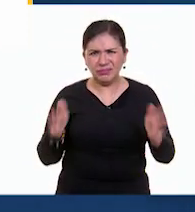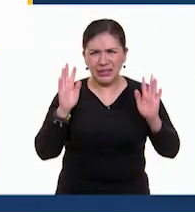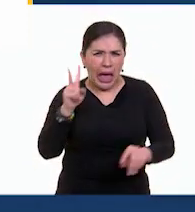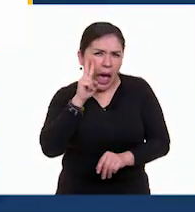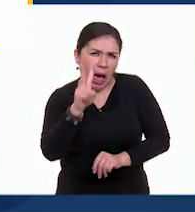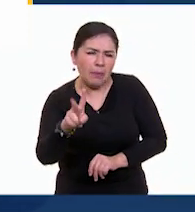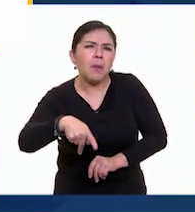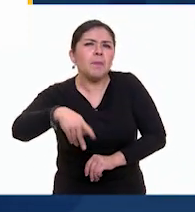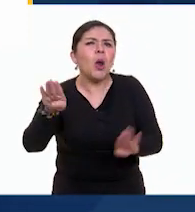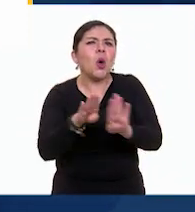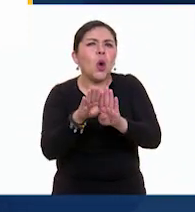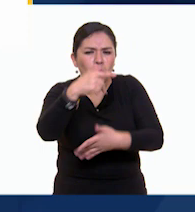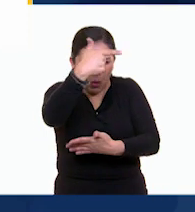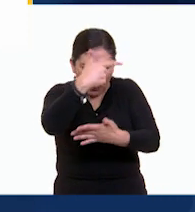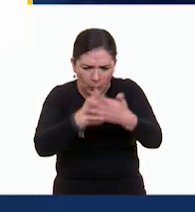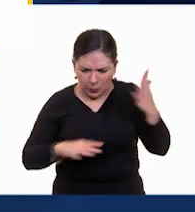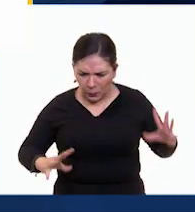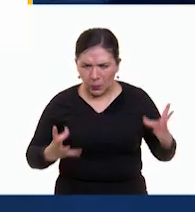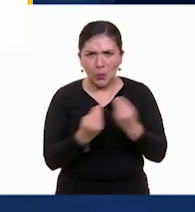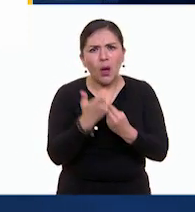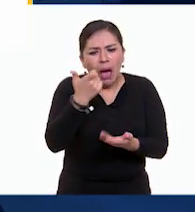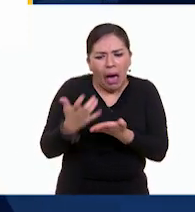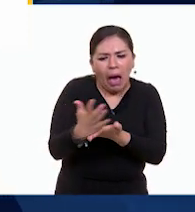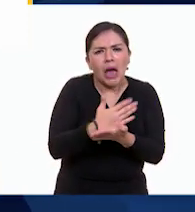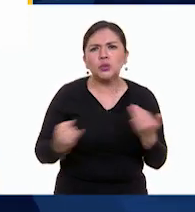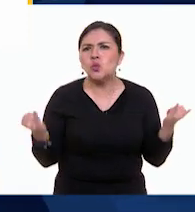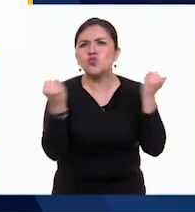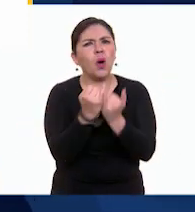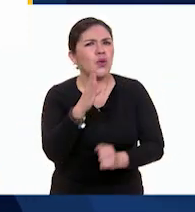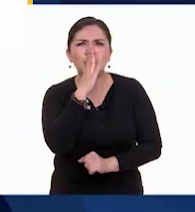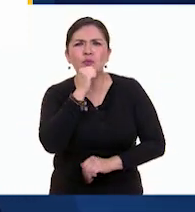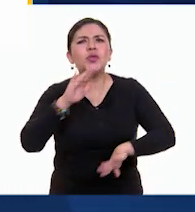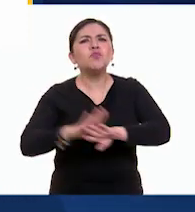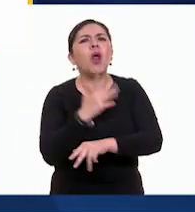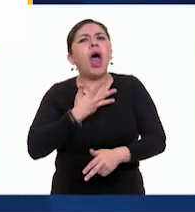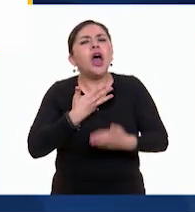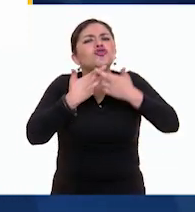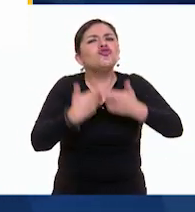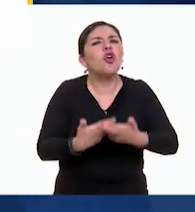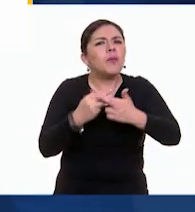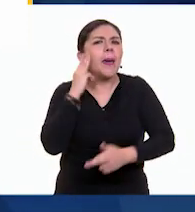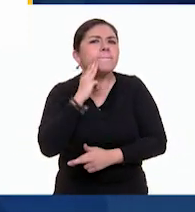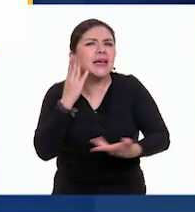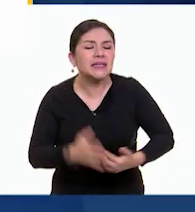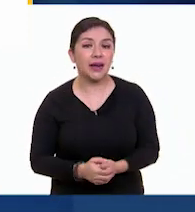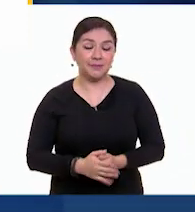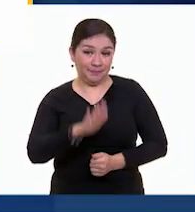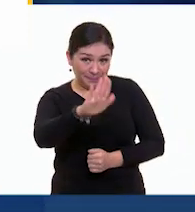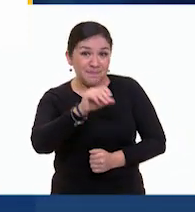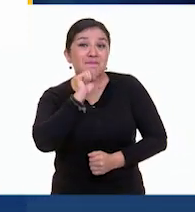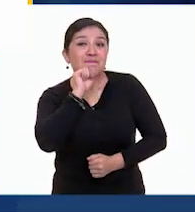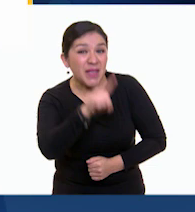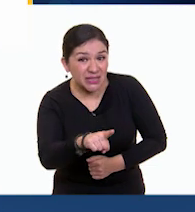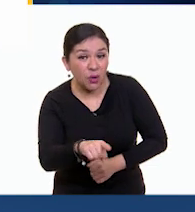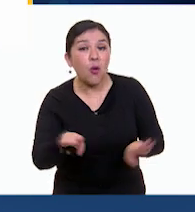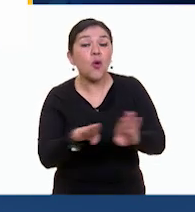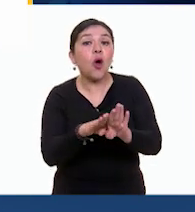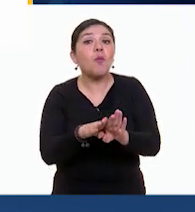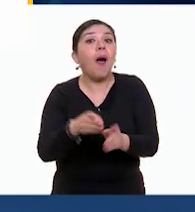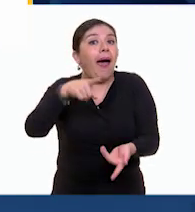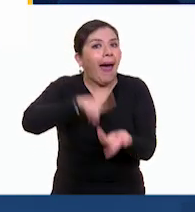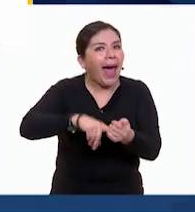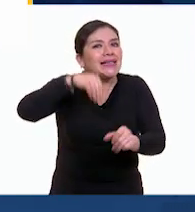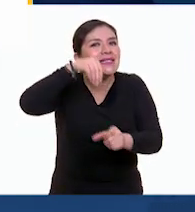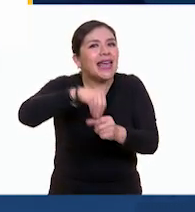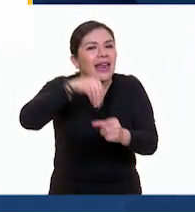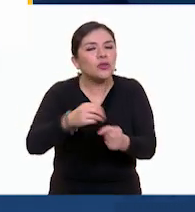cada una puede juntar la misma cantidad de dinero si además les quedaron manzanas por vender. Pues justamente, el secreto está